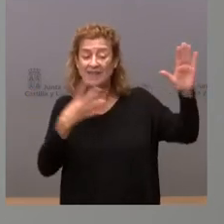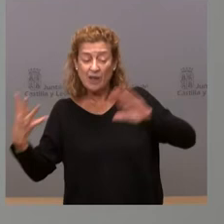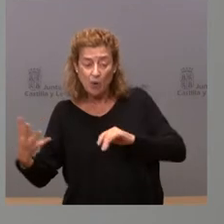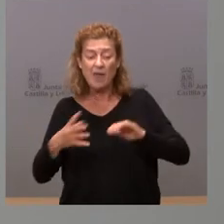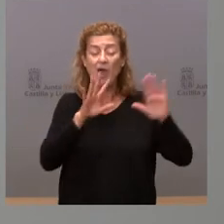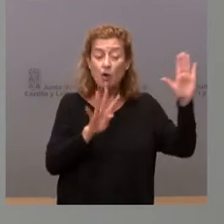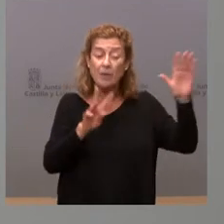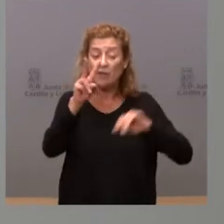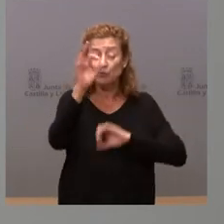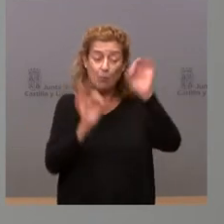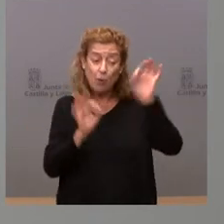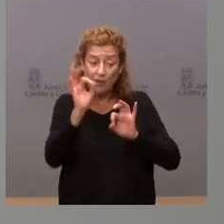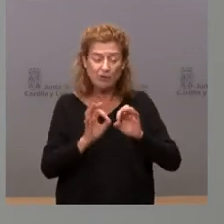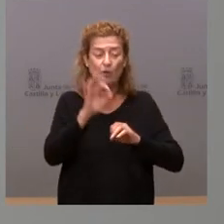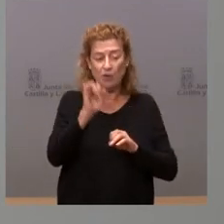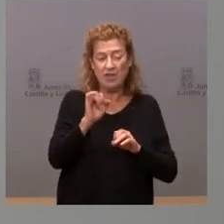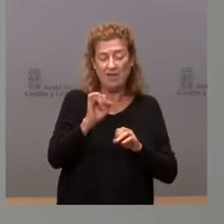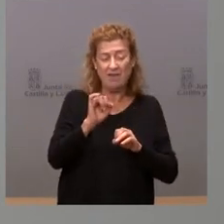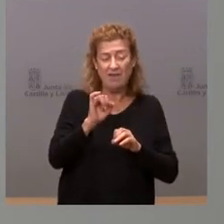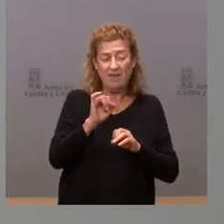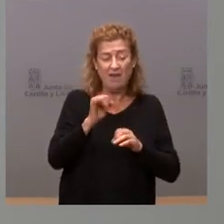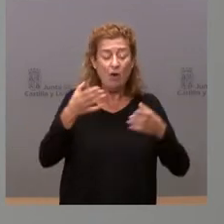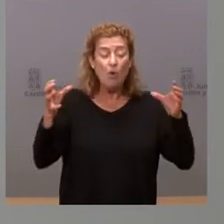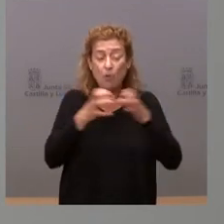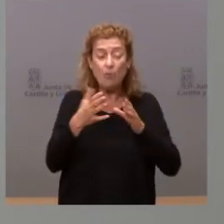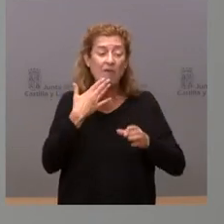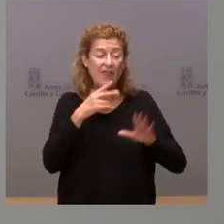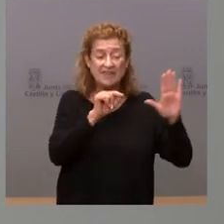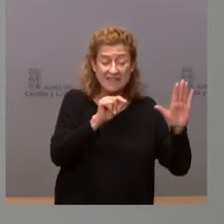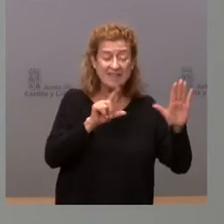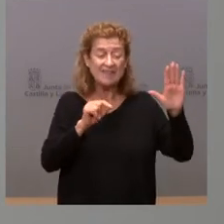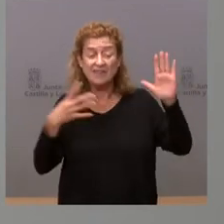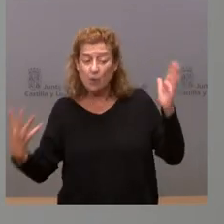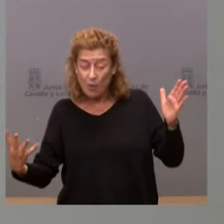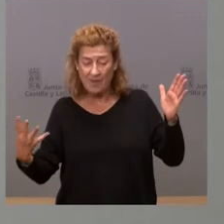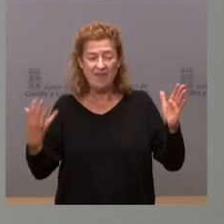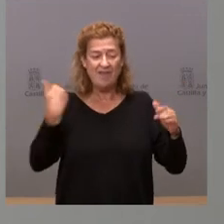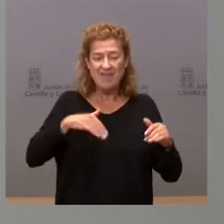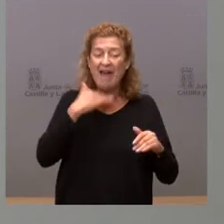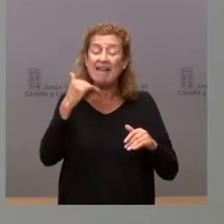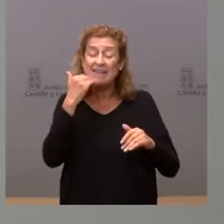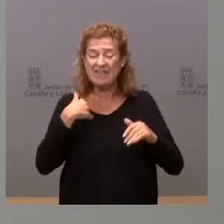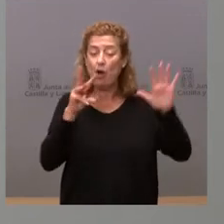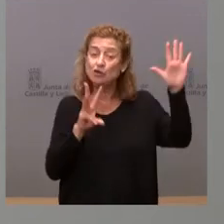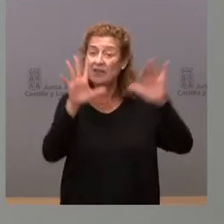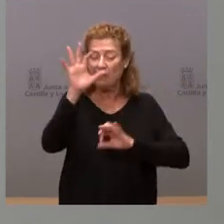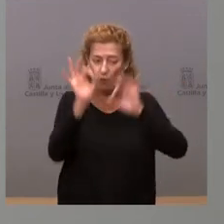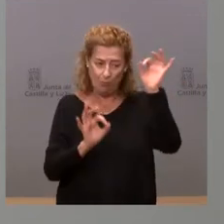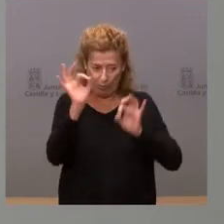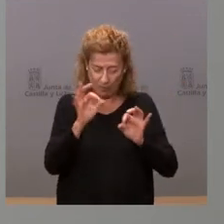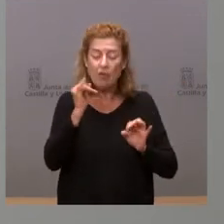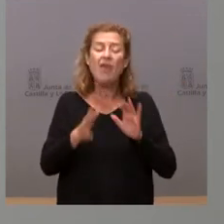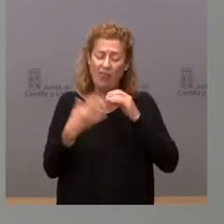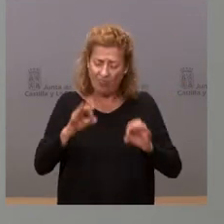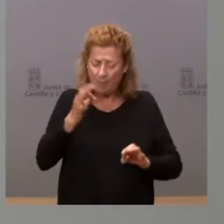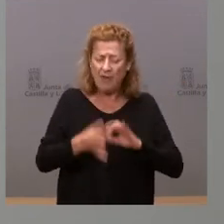92 por ciento y en el grupo de edad entre 60 y 69 años rozamos el 85 por ciento y tenemos que seguir